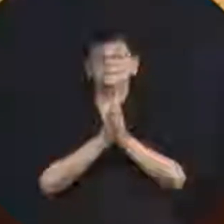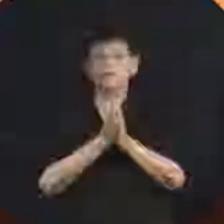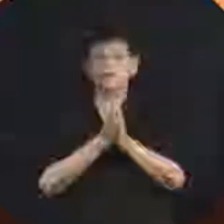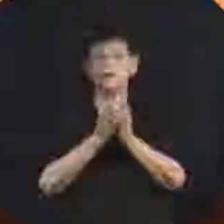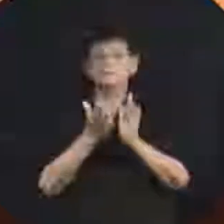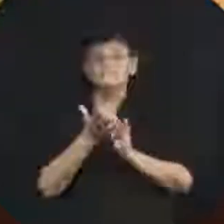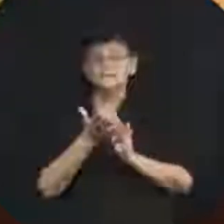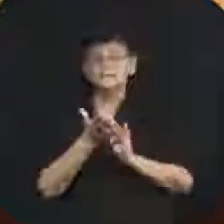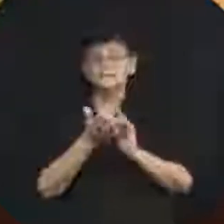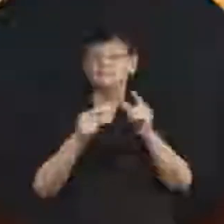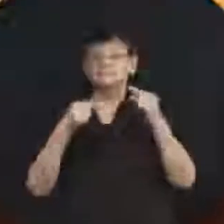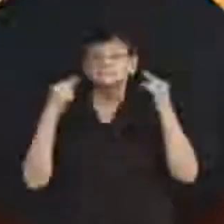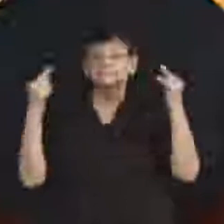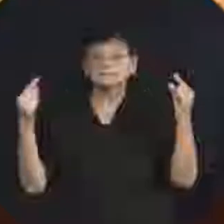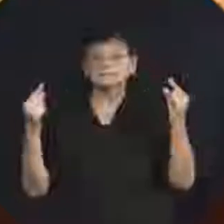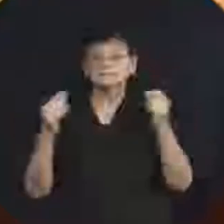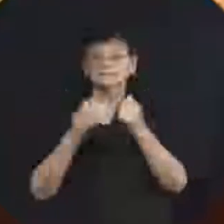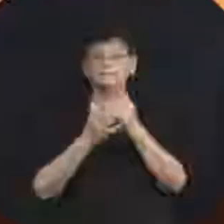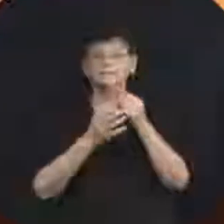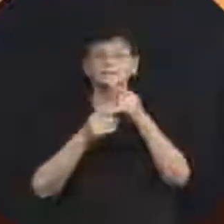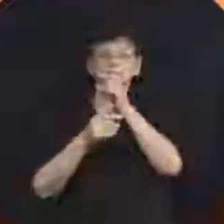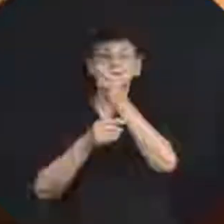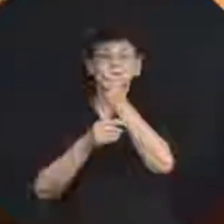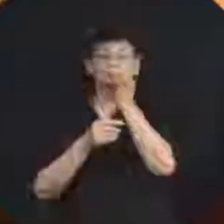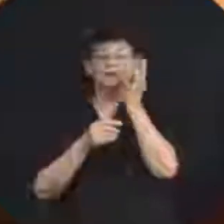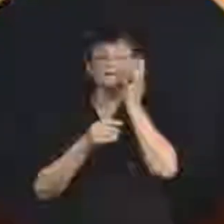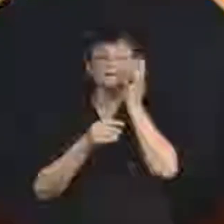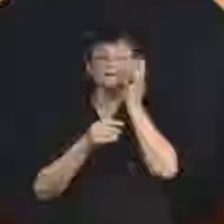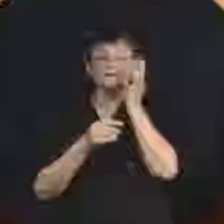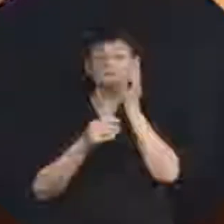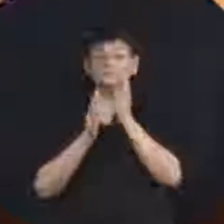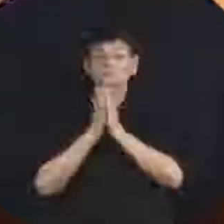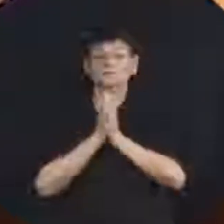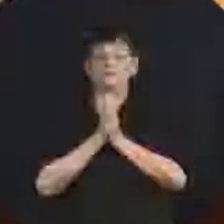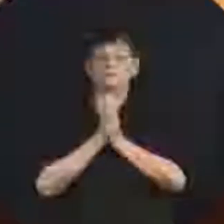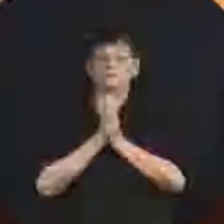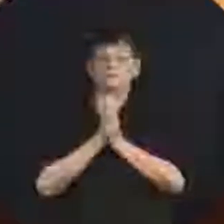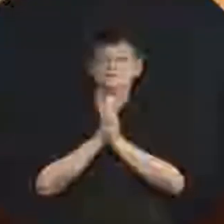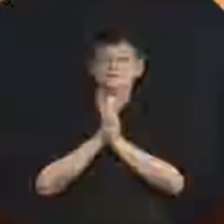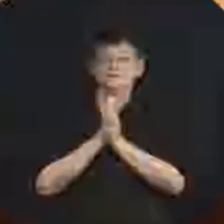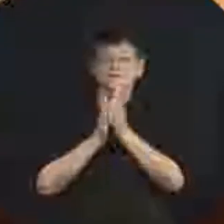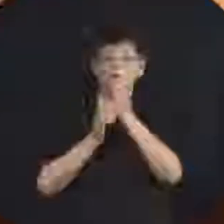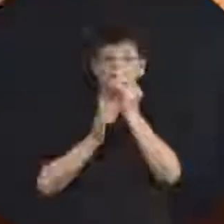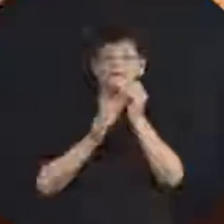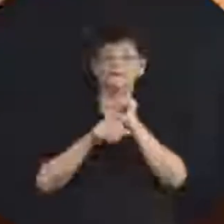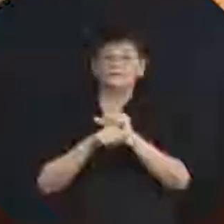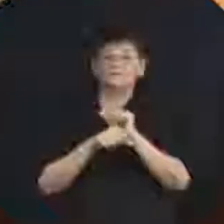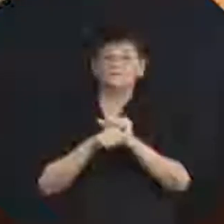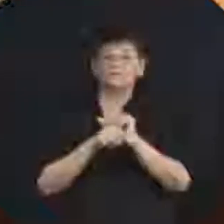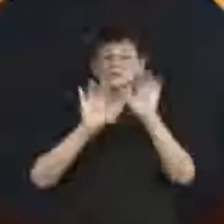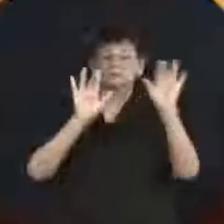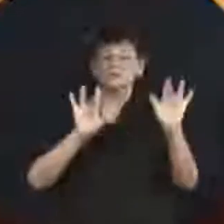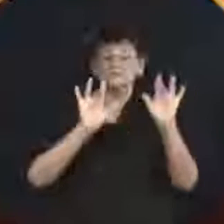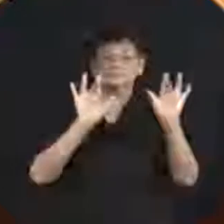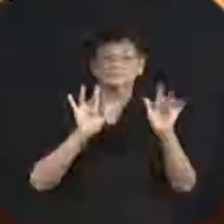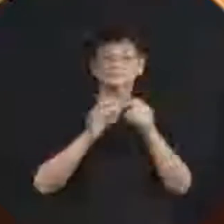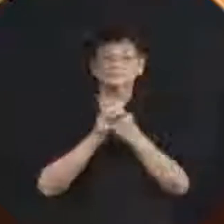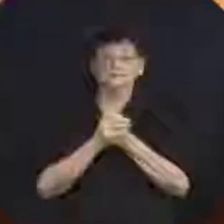del pecado el ayuno, la oración y las obras de